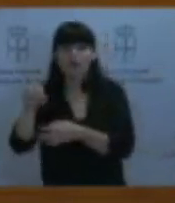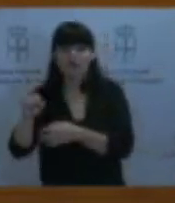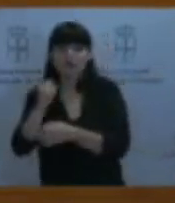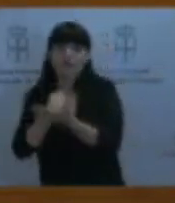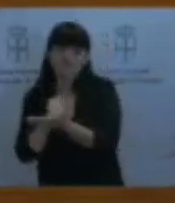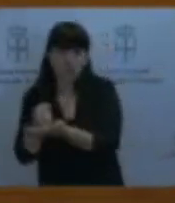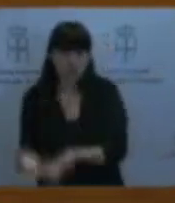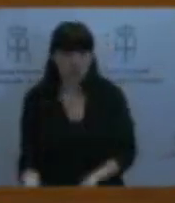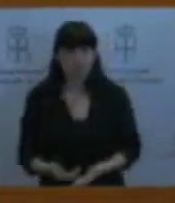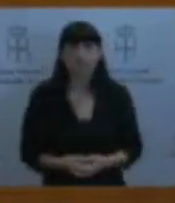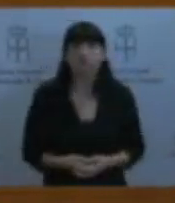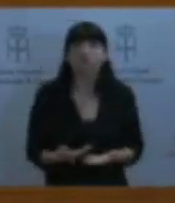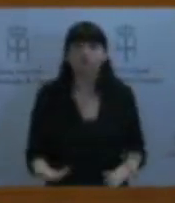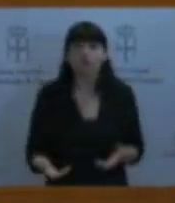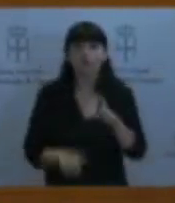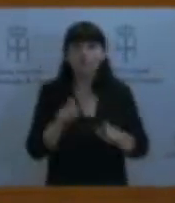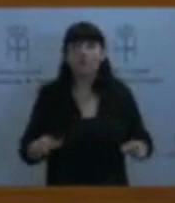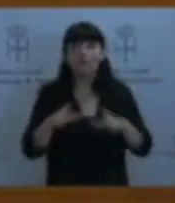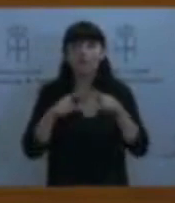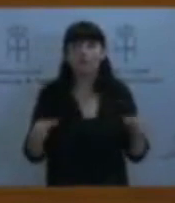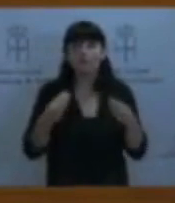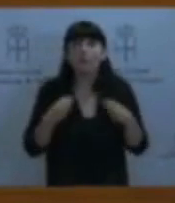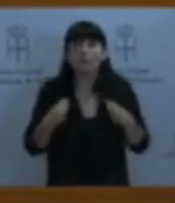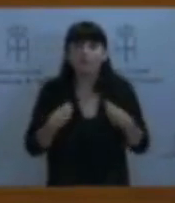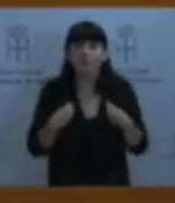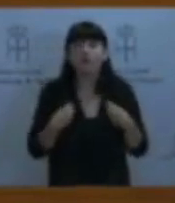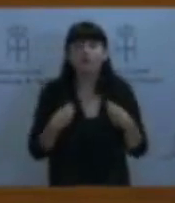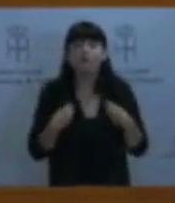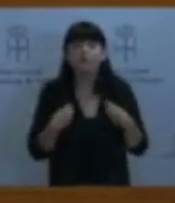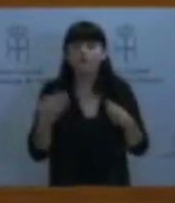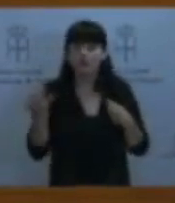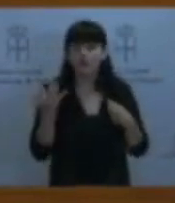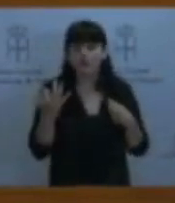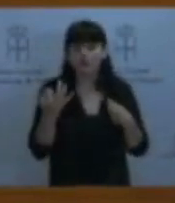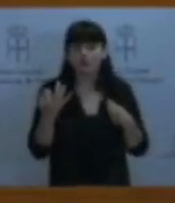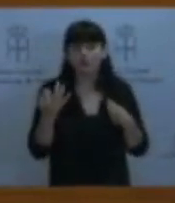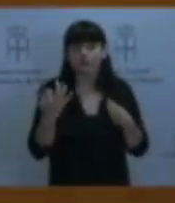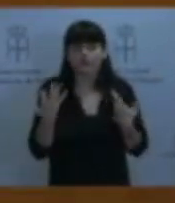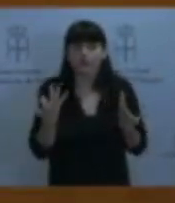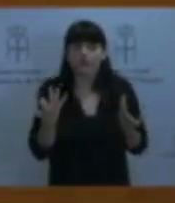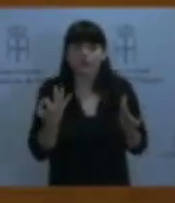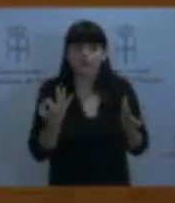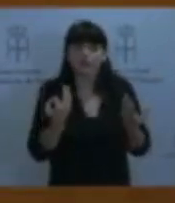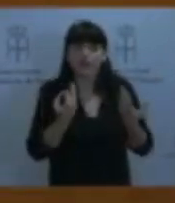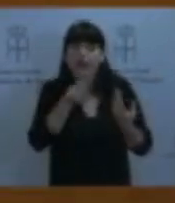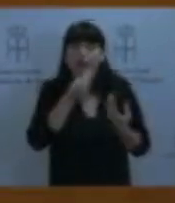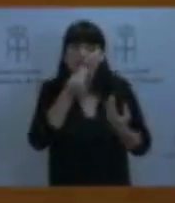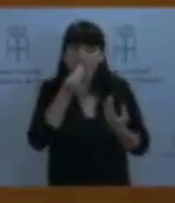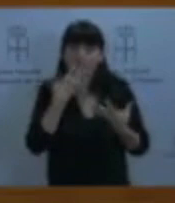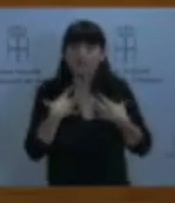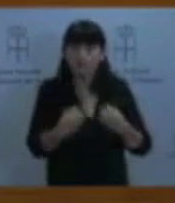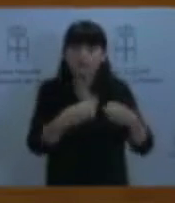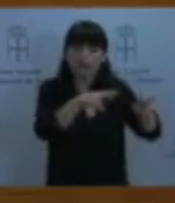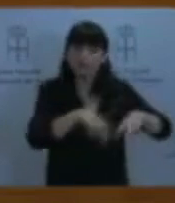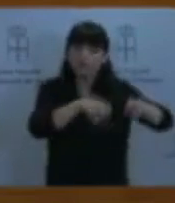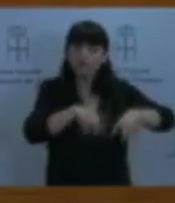además sumamos que los asturianos pudieran acceder con su renta a la compra de alimentos sanos, de forma prioritaria,